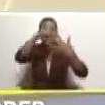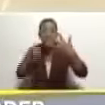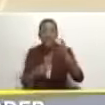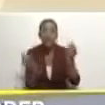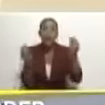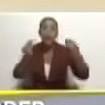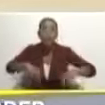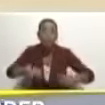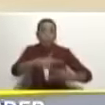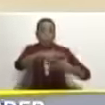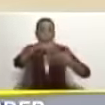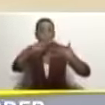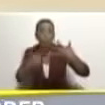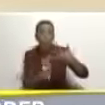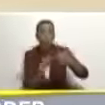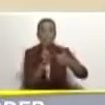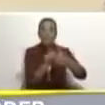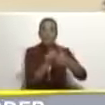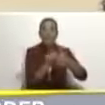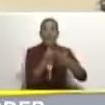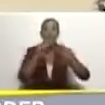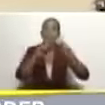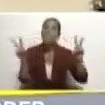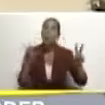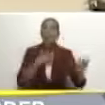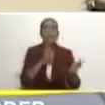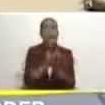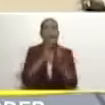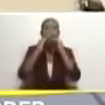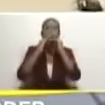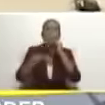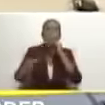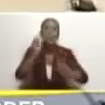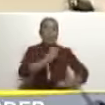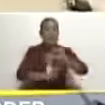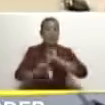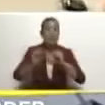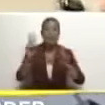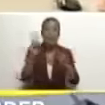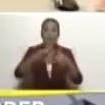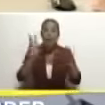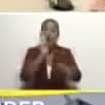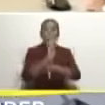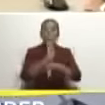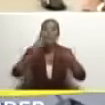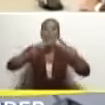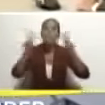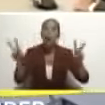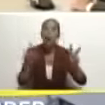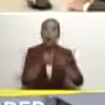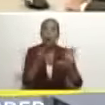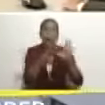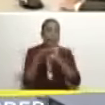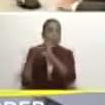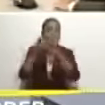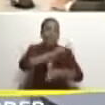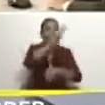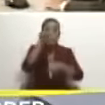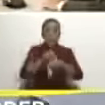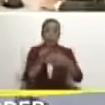consensos. El primero es la paz, mantener la paz, defender la paz, cuidar la paz, la unión